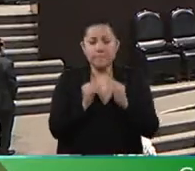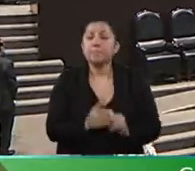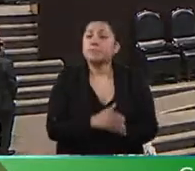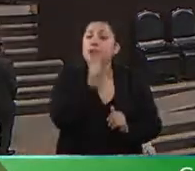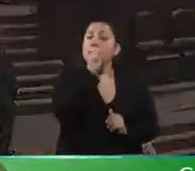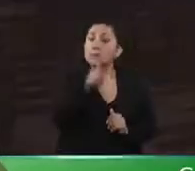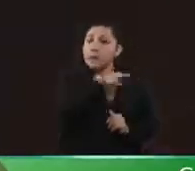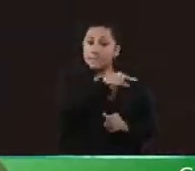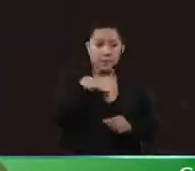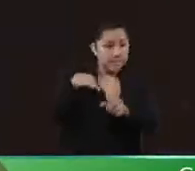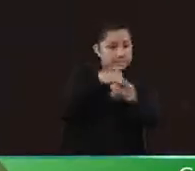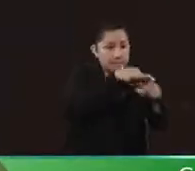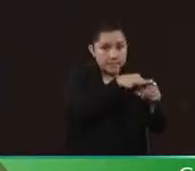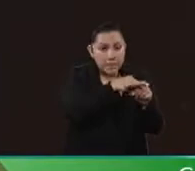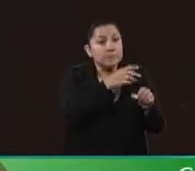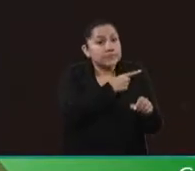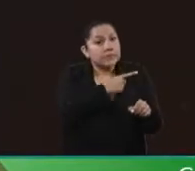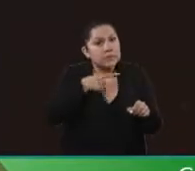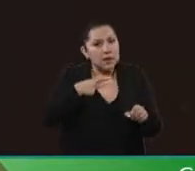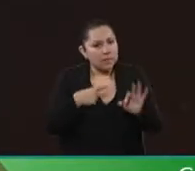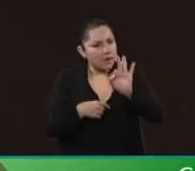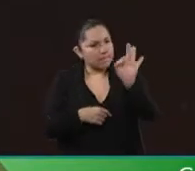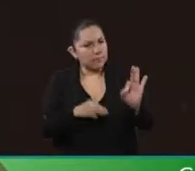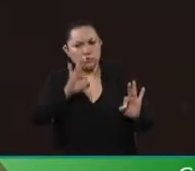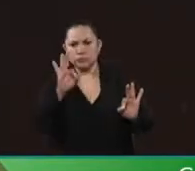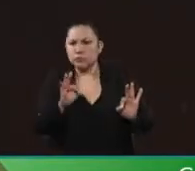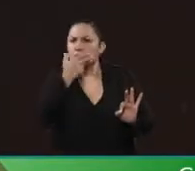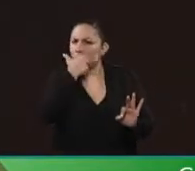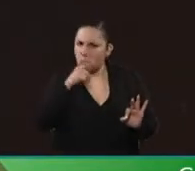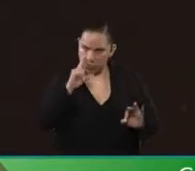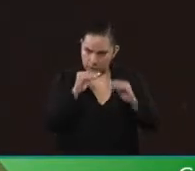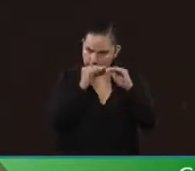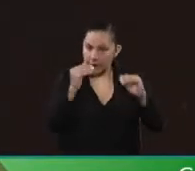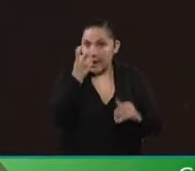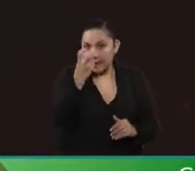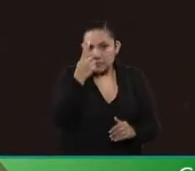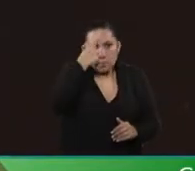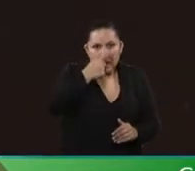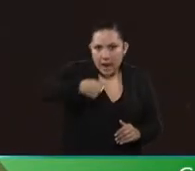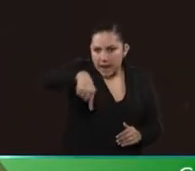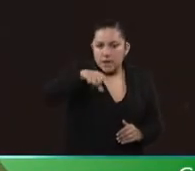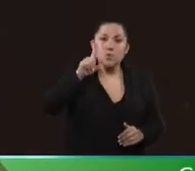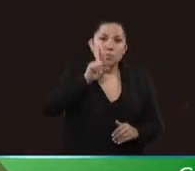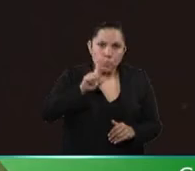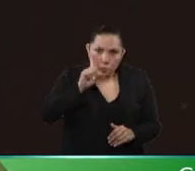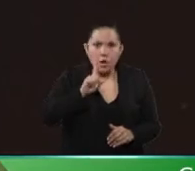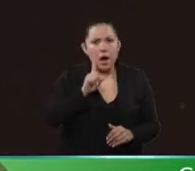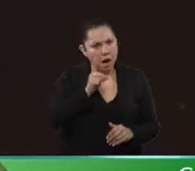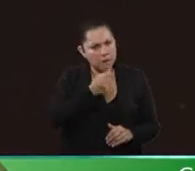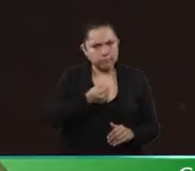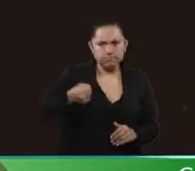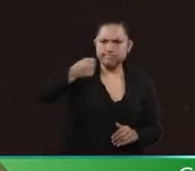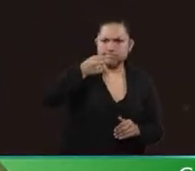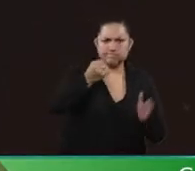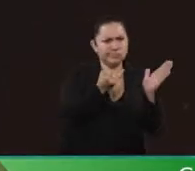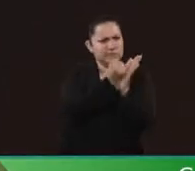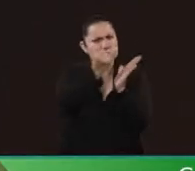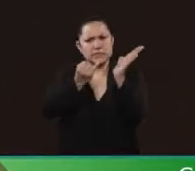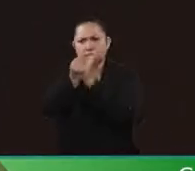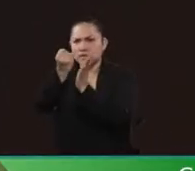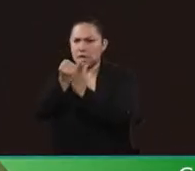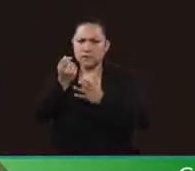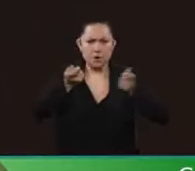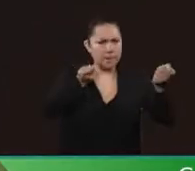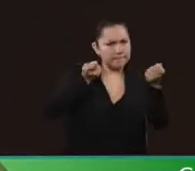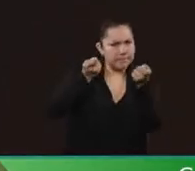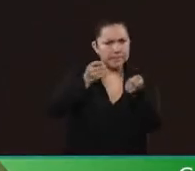asegurando que las mujeres tengan el mismo acceso a puestos de decisión lo cual será transparente y público este compromiso es indispensable para avanzar